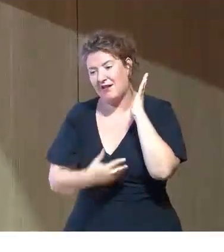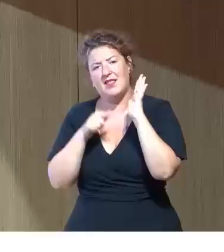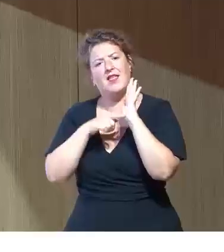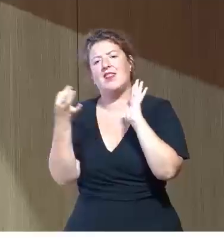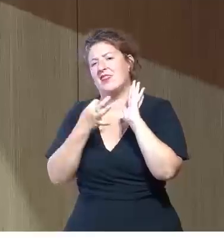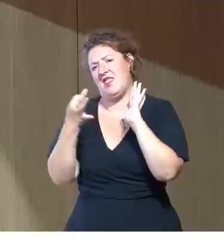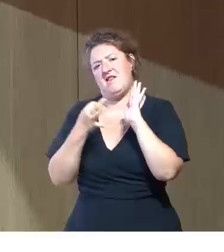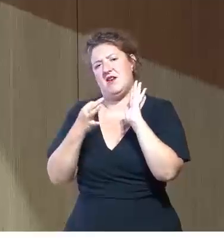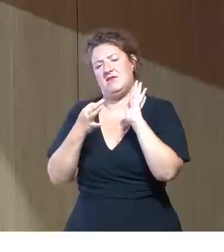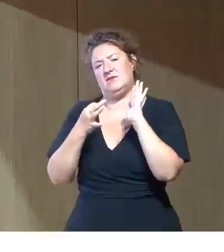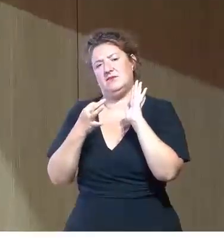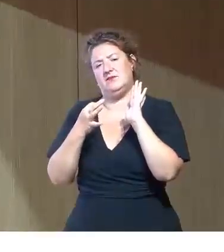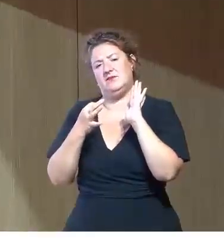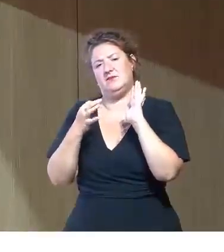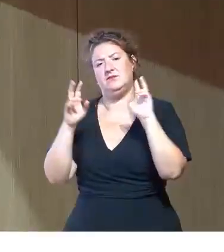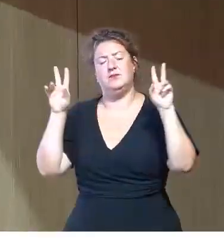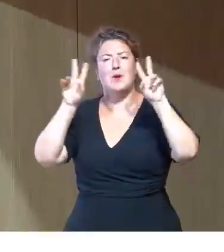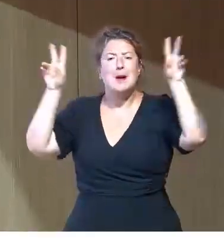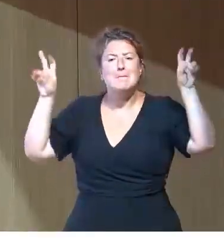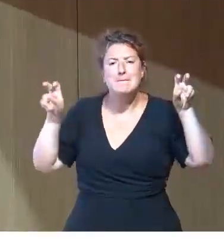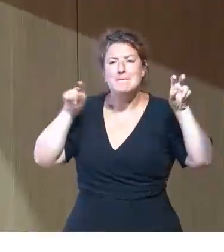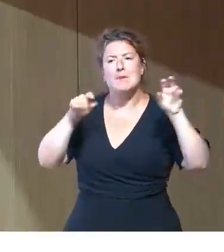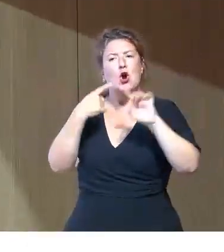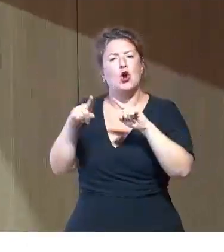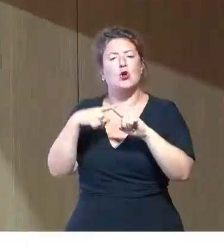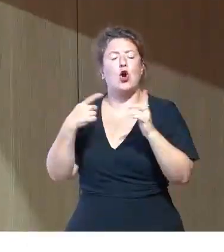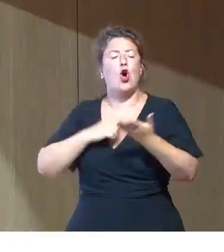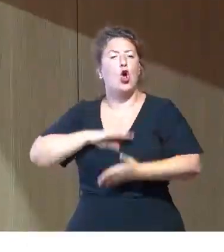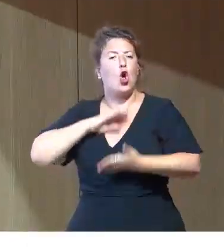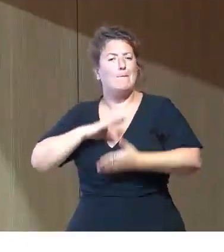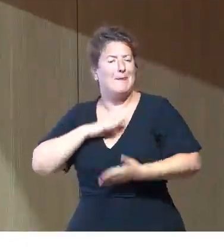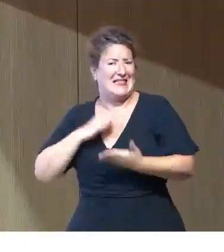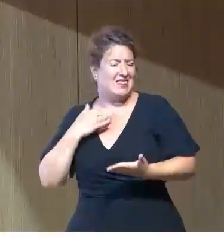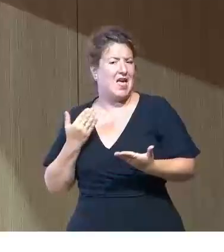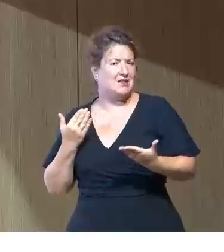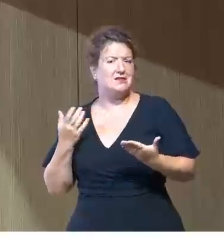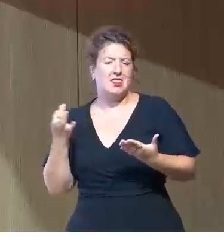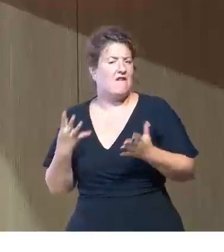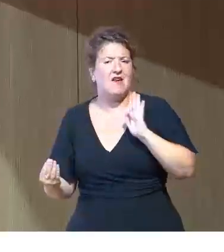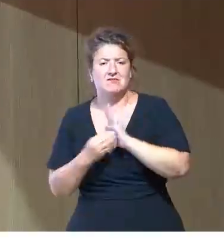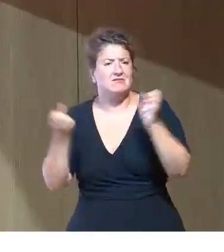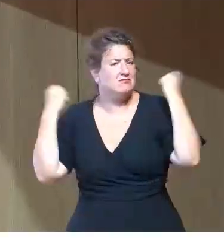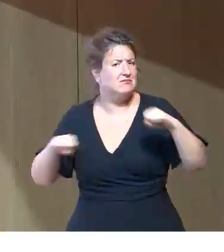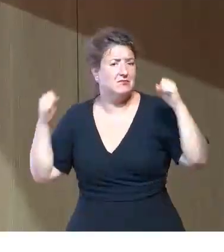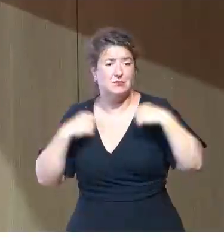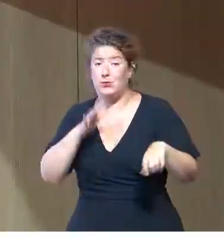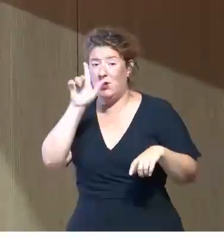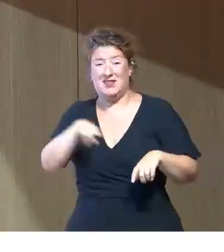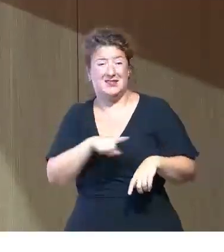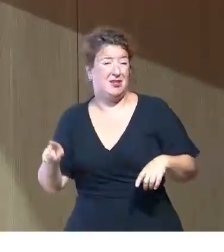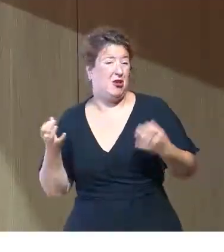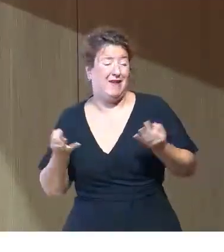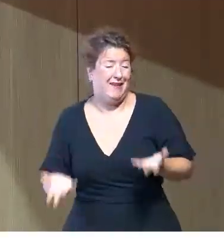de trabajar tú decías las competencias blandas Claro que sí tienen que estar ahí porque si no lo que estamos